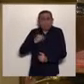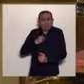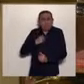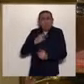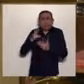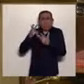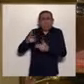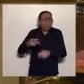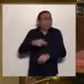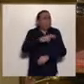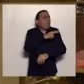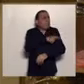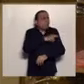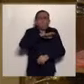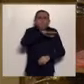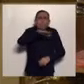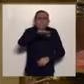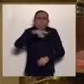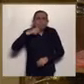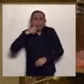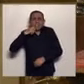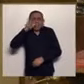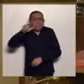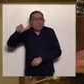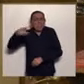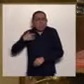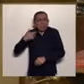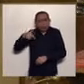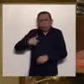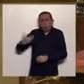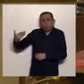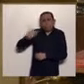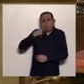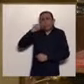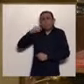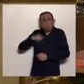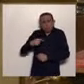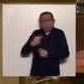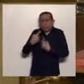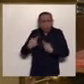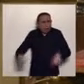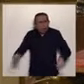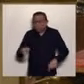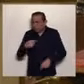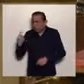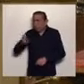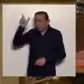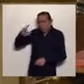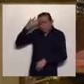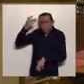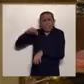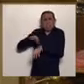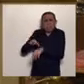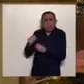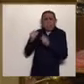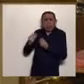dijo: «Jefes del pueblo y ancianos, ya que hoy se nos pide cuenta del bien que hicimos a un enfermo